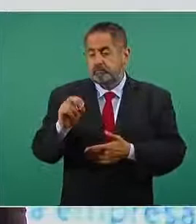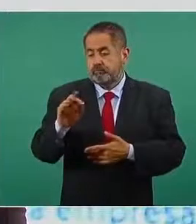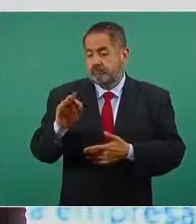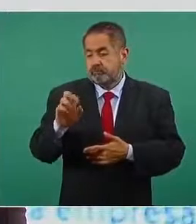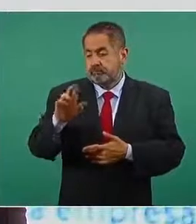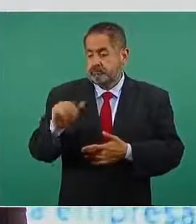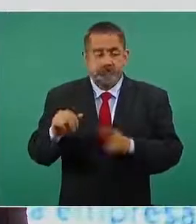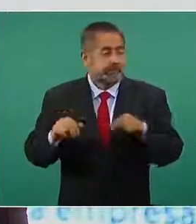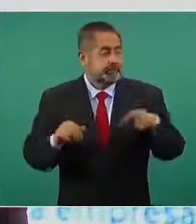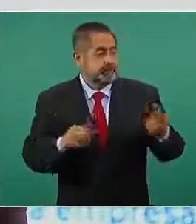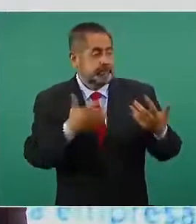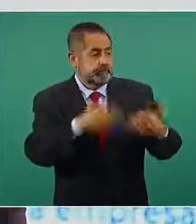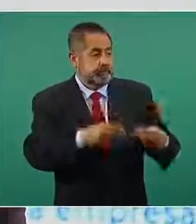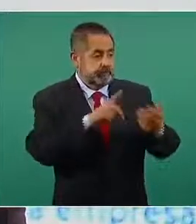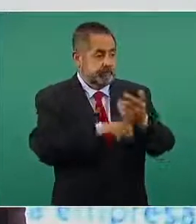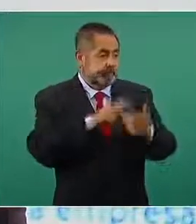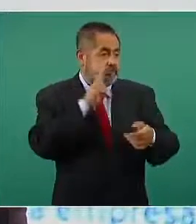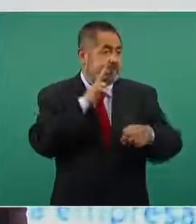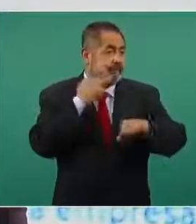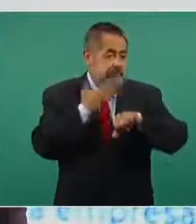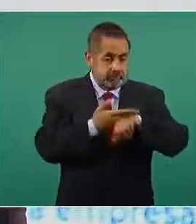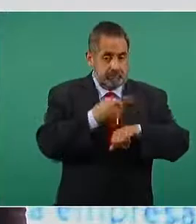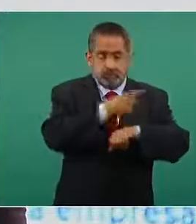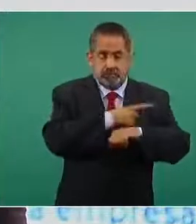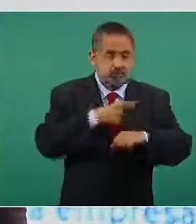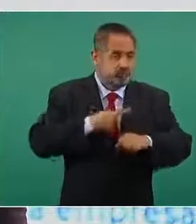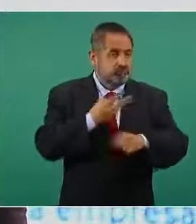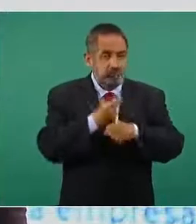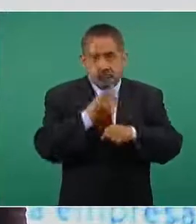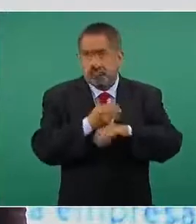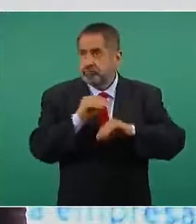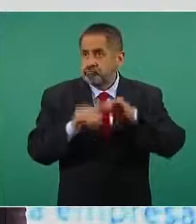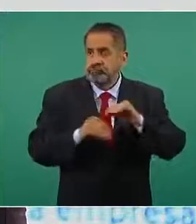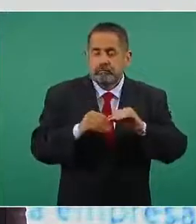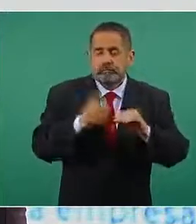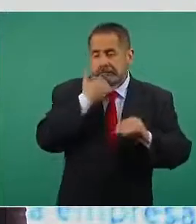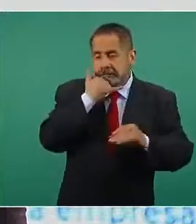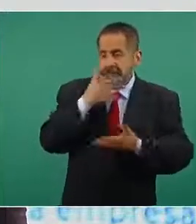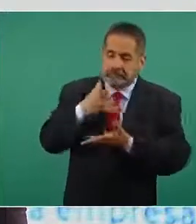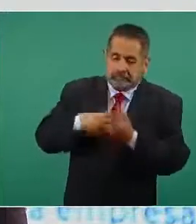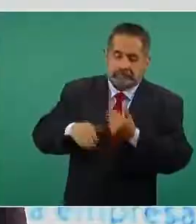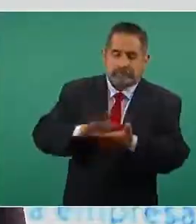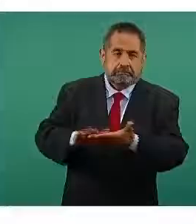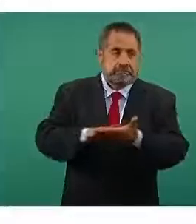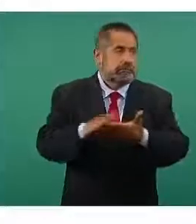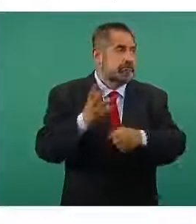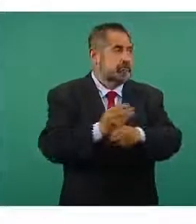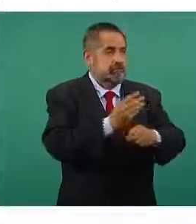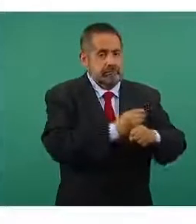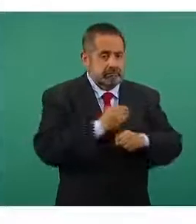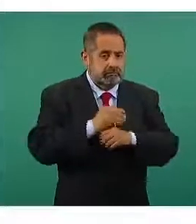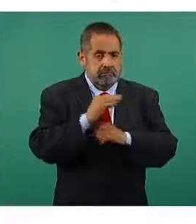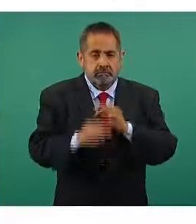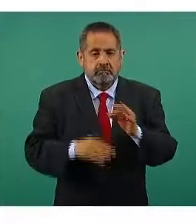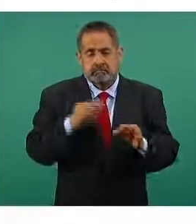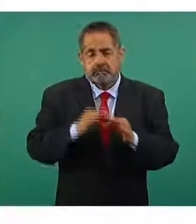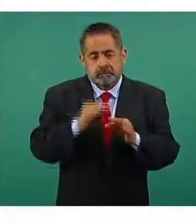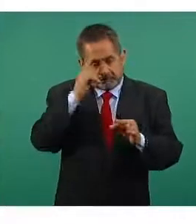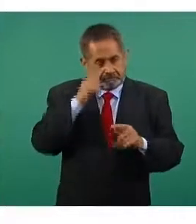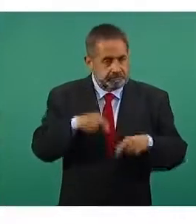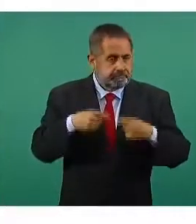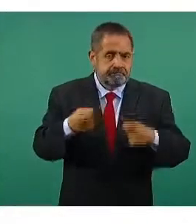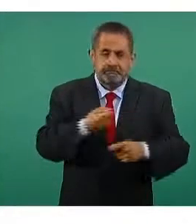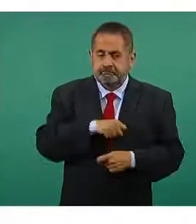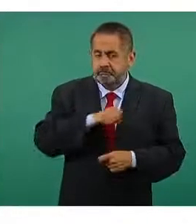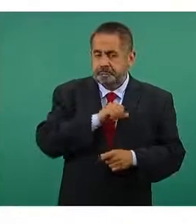empresas responsables para remediar, reparar, compensar los daños ambientales, materiales y de salud